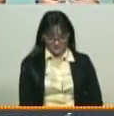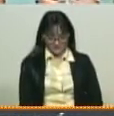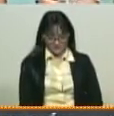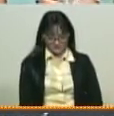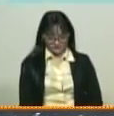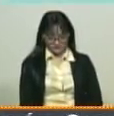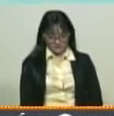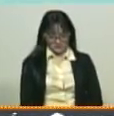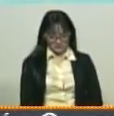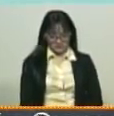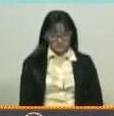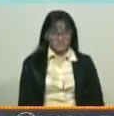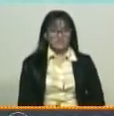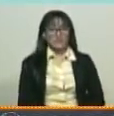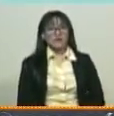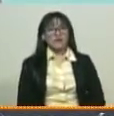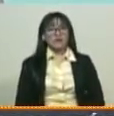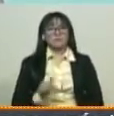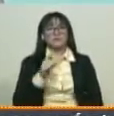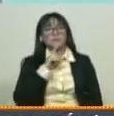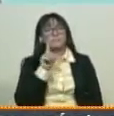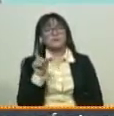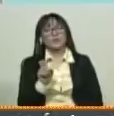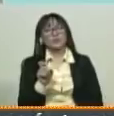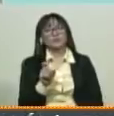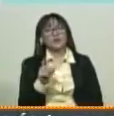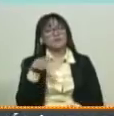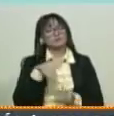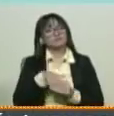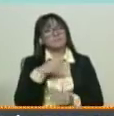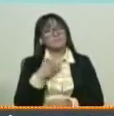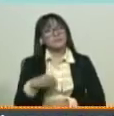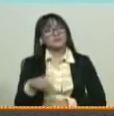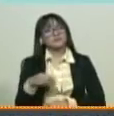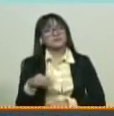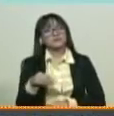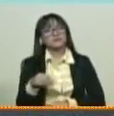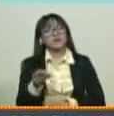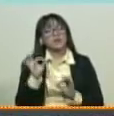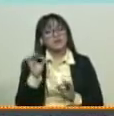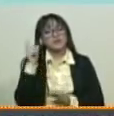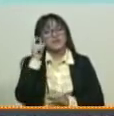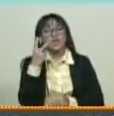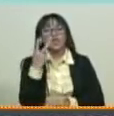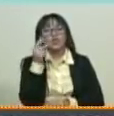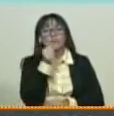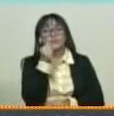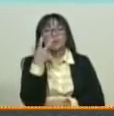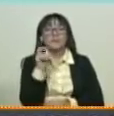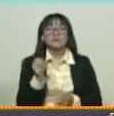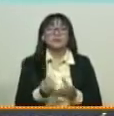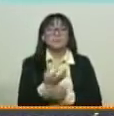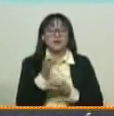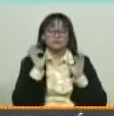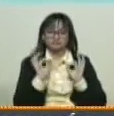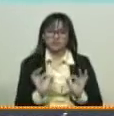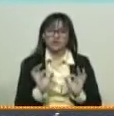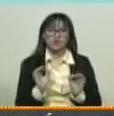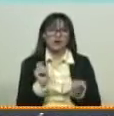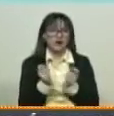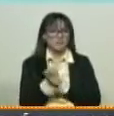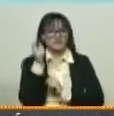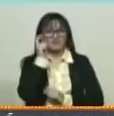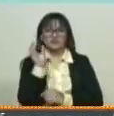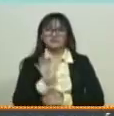Comienzo despachando la última parte de su pregunta. No, las elecciones presidenciales son el día domingo 20 de mayo. Y ya mientras